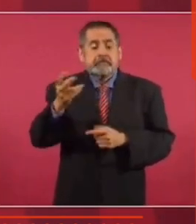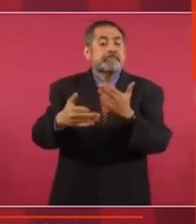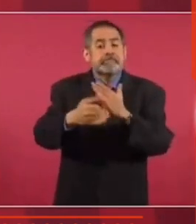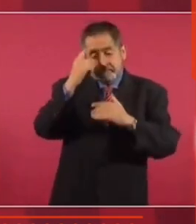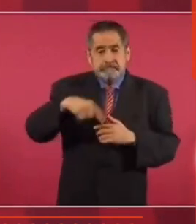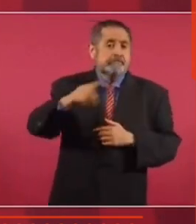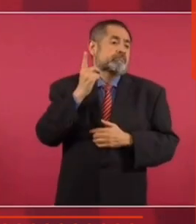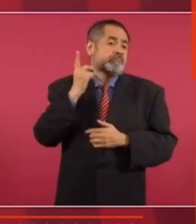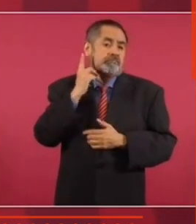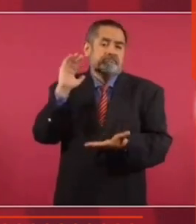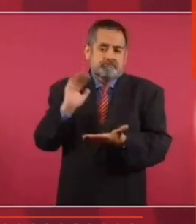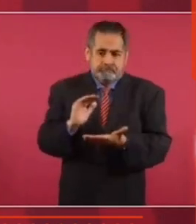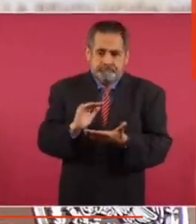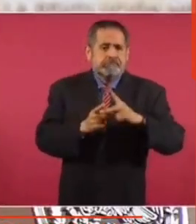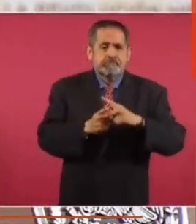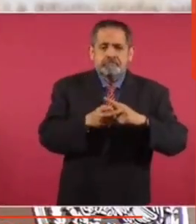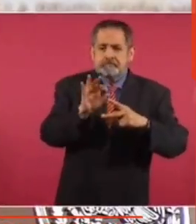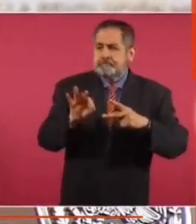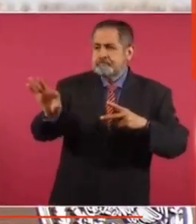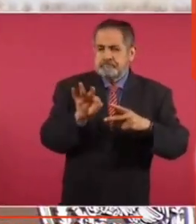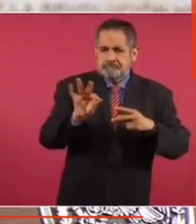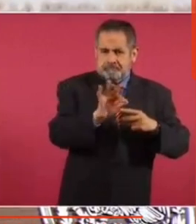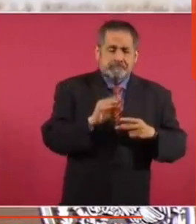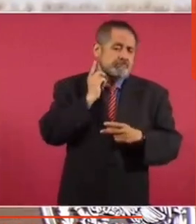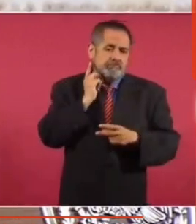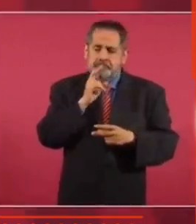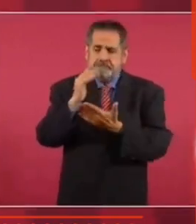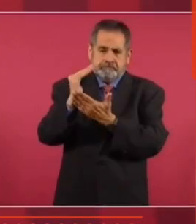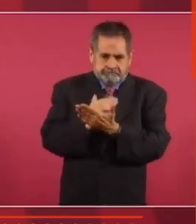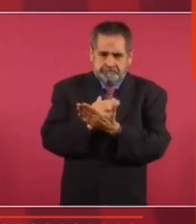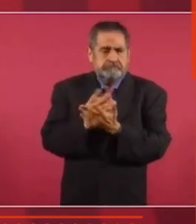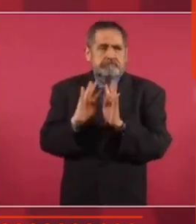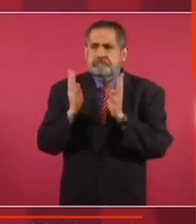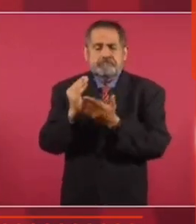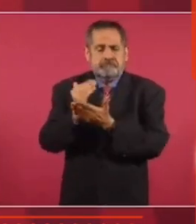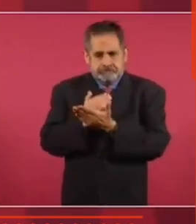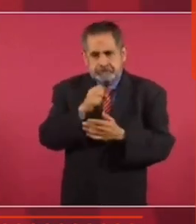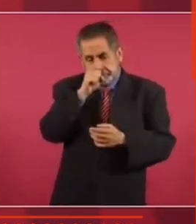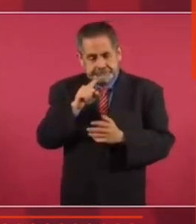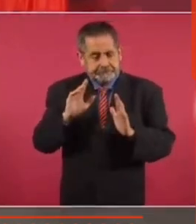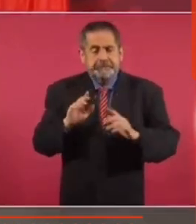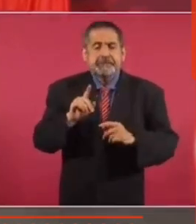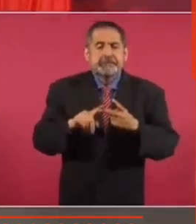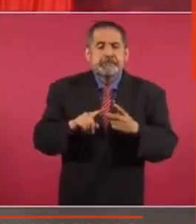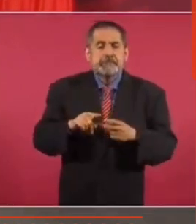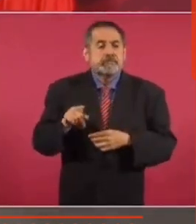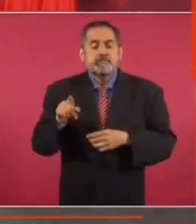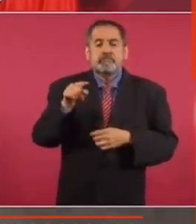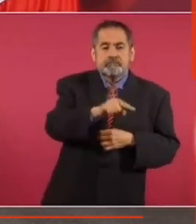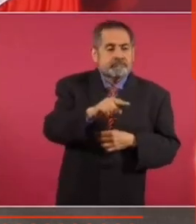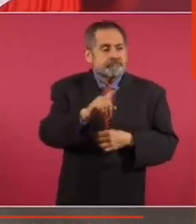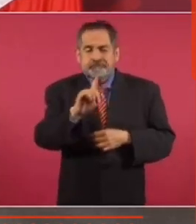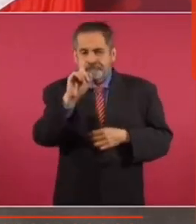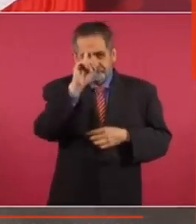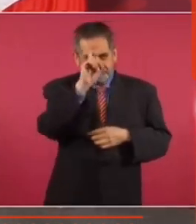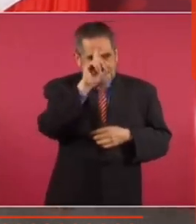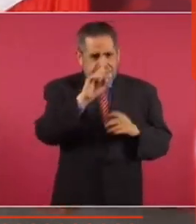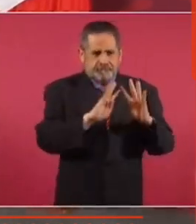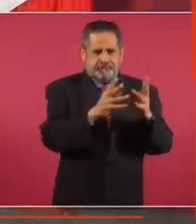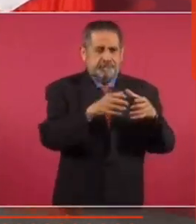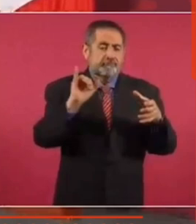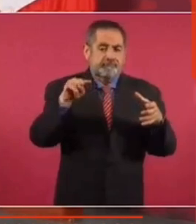legisladores, sobre todo los plurinominales, que se elija a los miembros del Consejo del